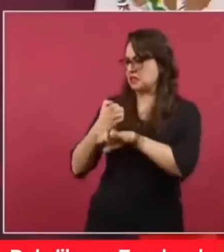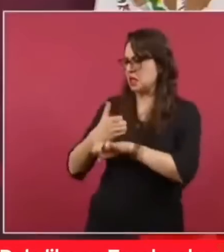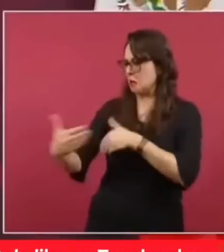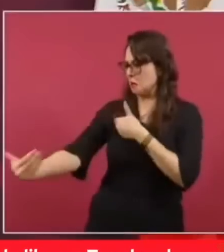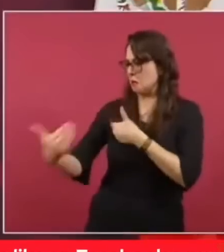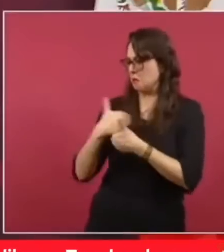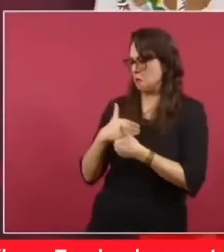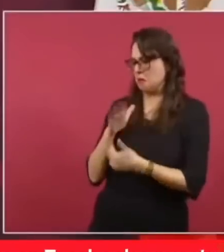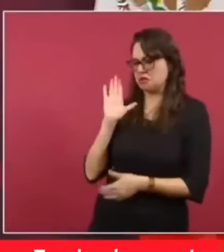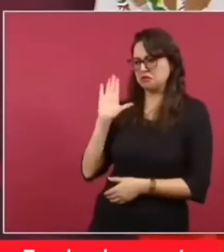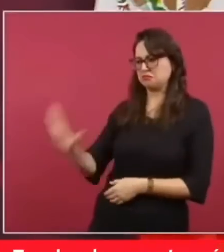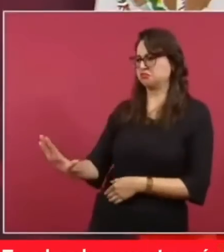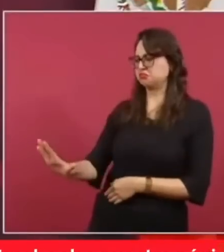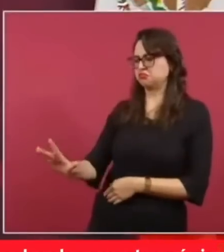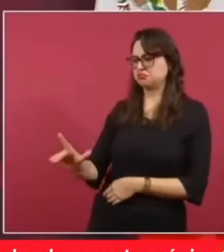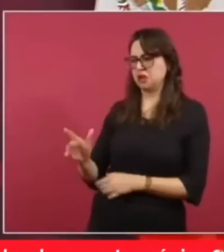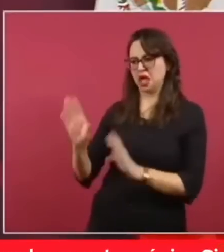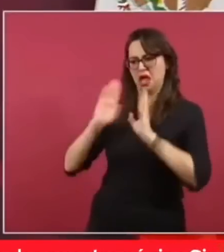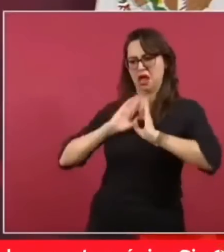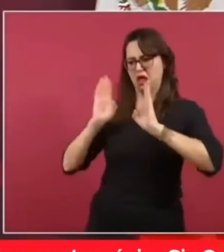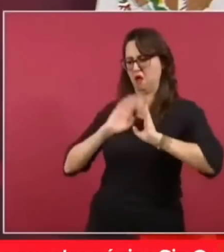y nos van a entregar los cuerpos.